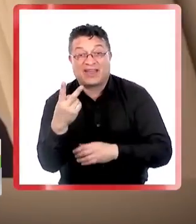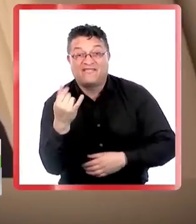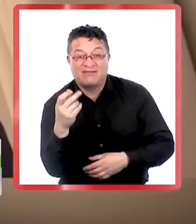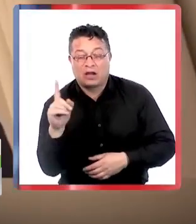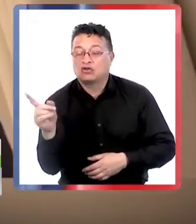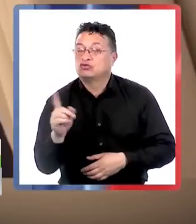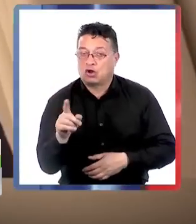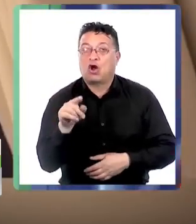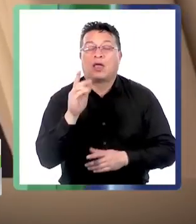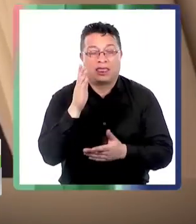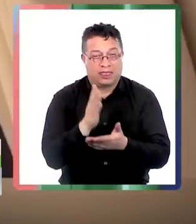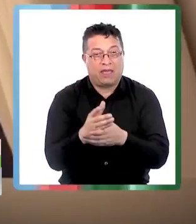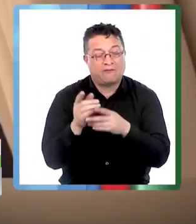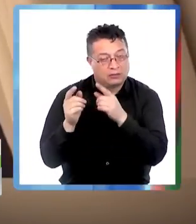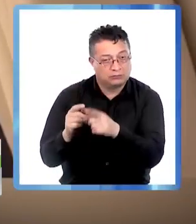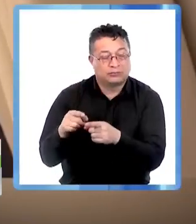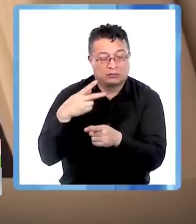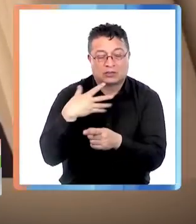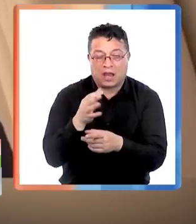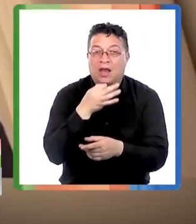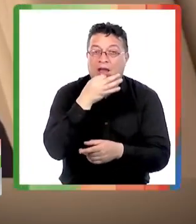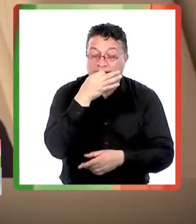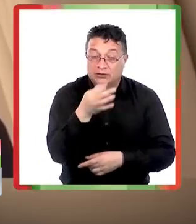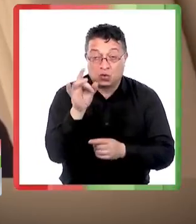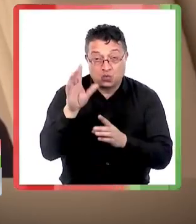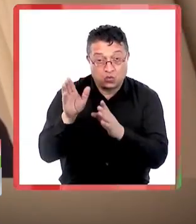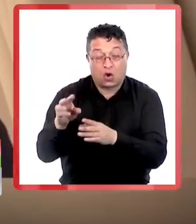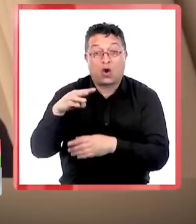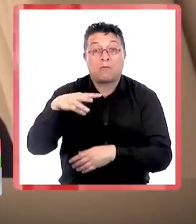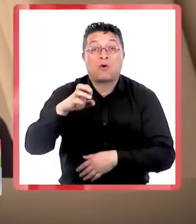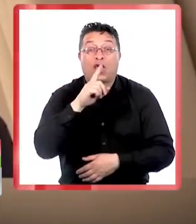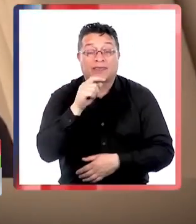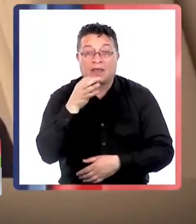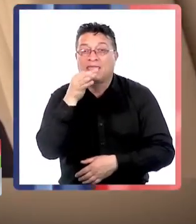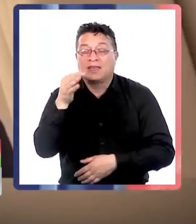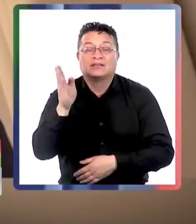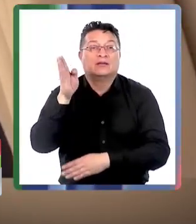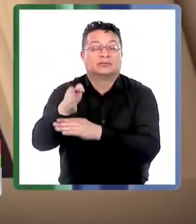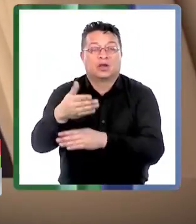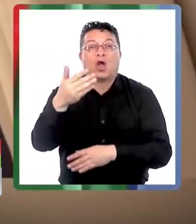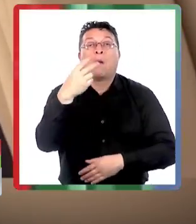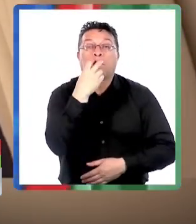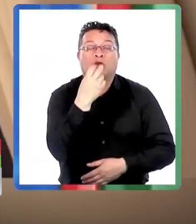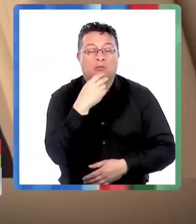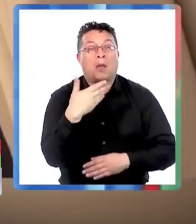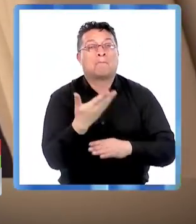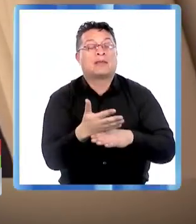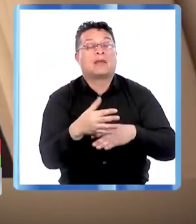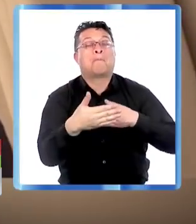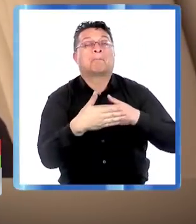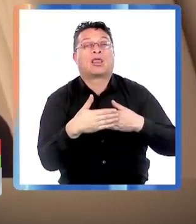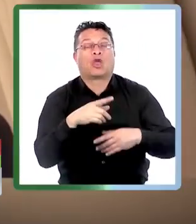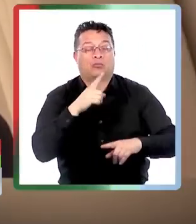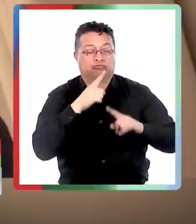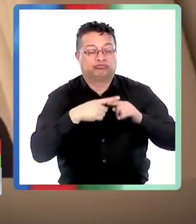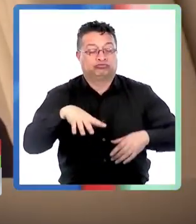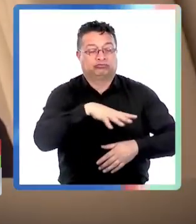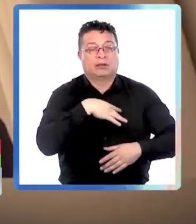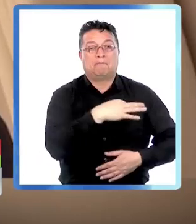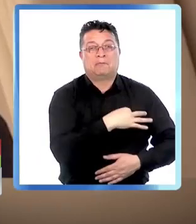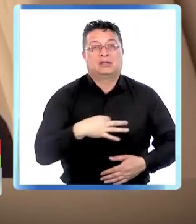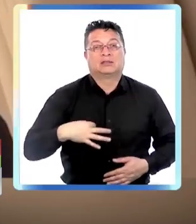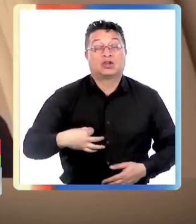Democracia Viva. Esto no solo debe circunscribirse a Democracia Viva, como lo ha querido decir el ministro Montt en su visita a Puerto Montt, en donde pidió perdón en nombre del